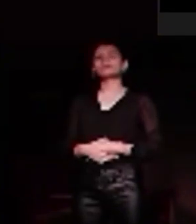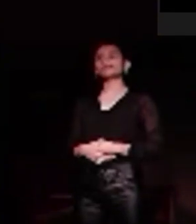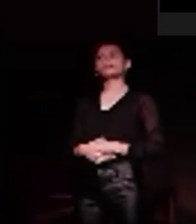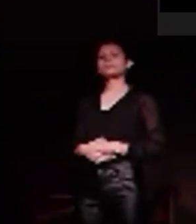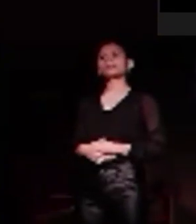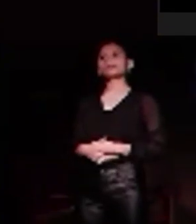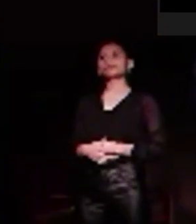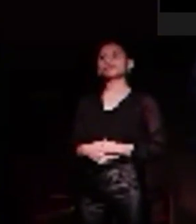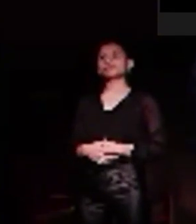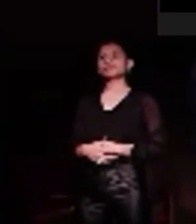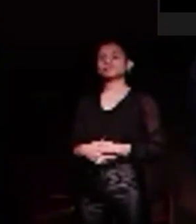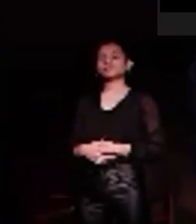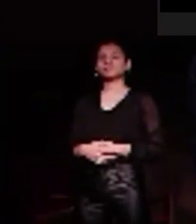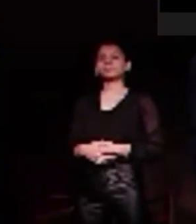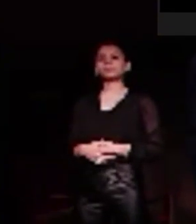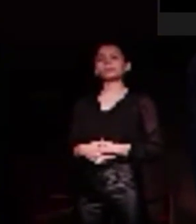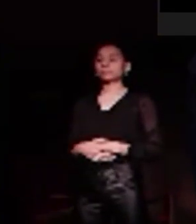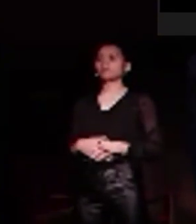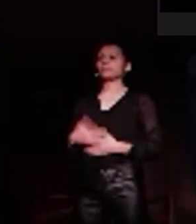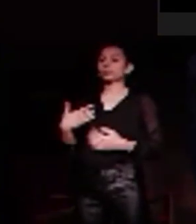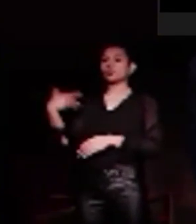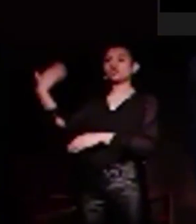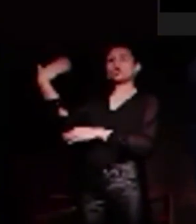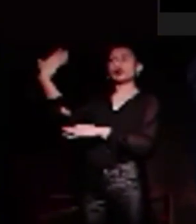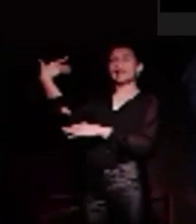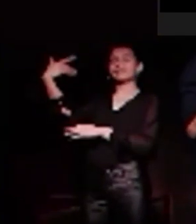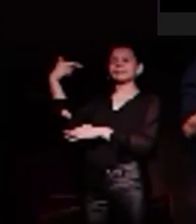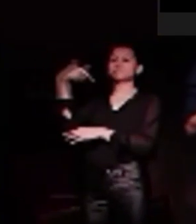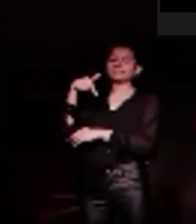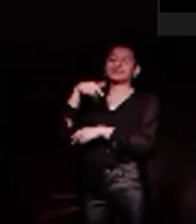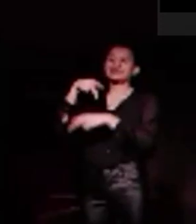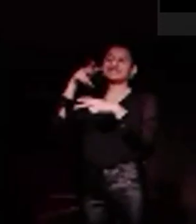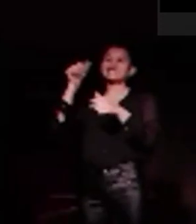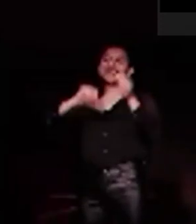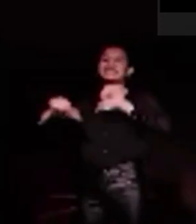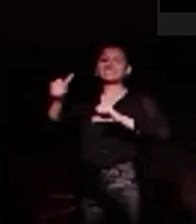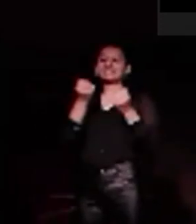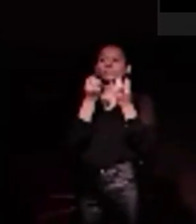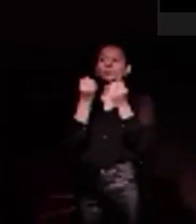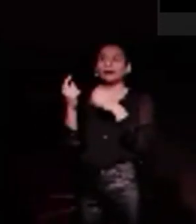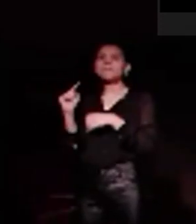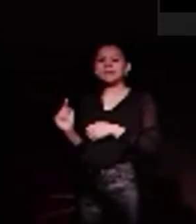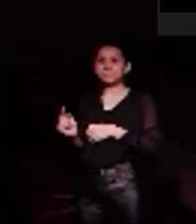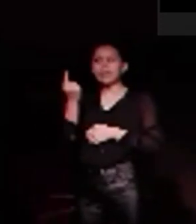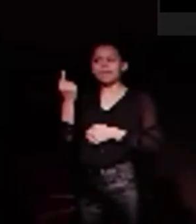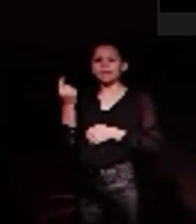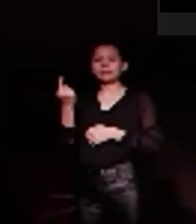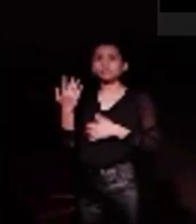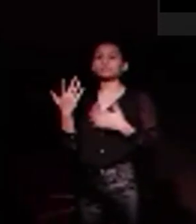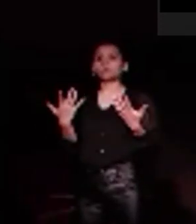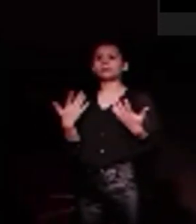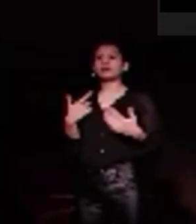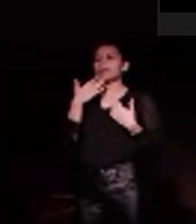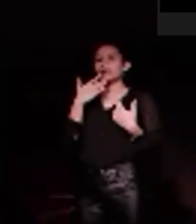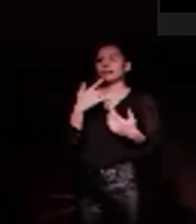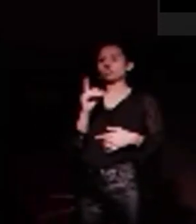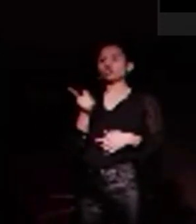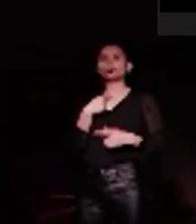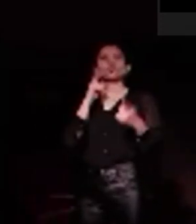Bueno, hicimos las primeras jornadas de Lengua de Señas Argentina en Ciencias Naturales. Gracias a esa colaboración que comenzamos, estamos hoy acá, y